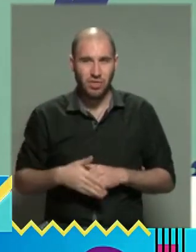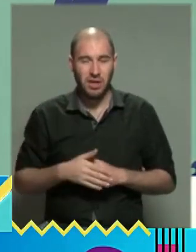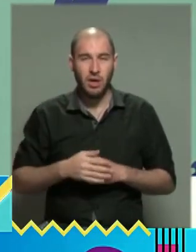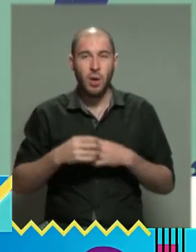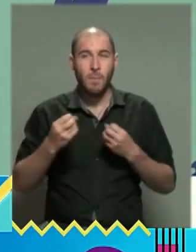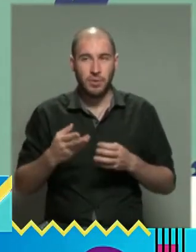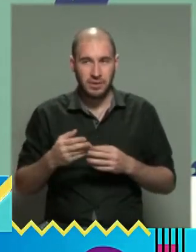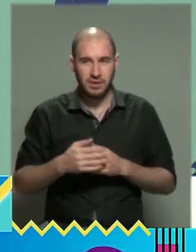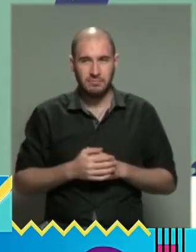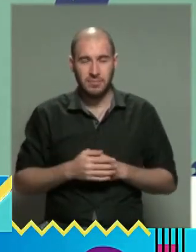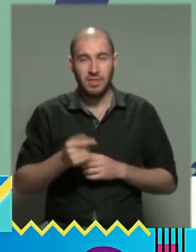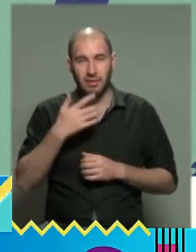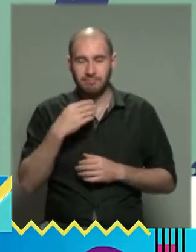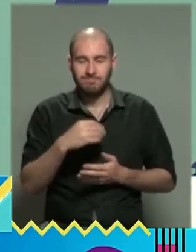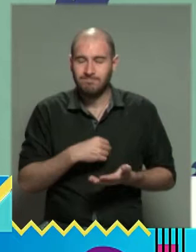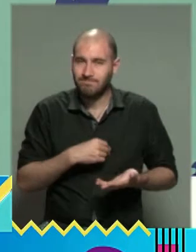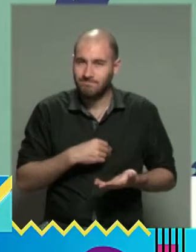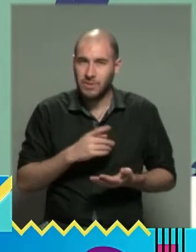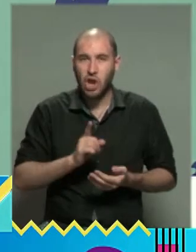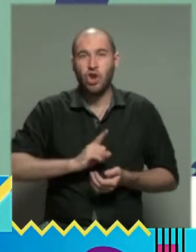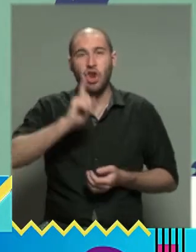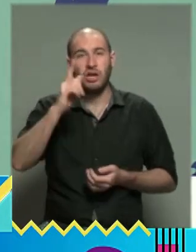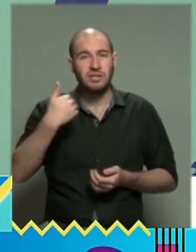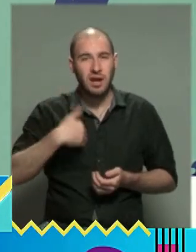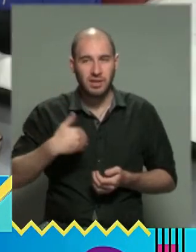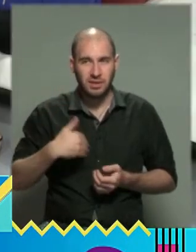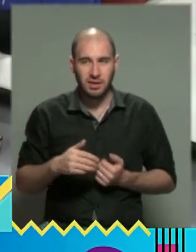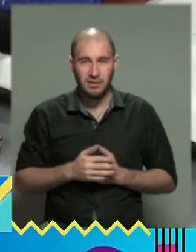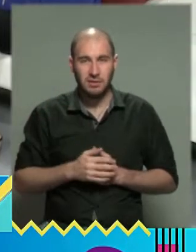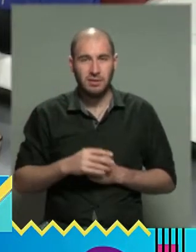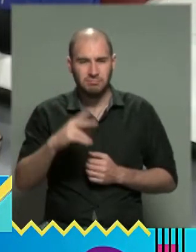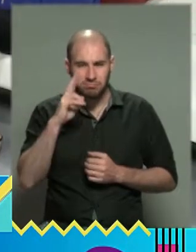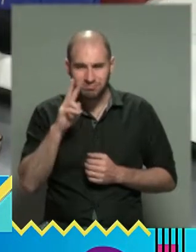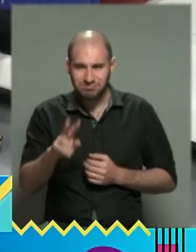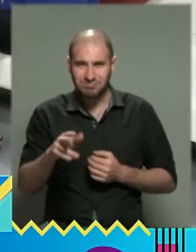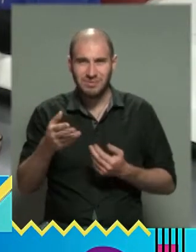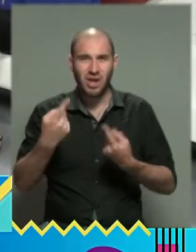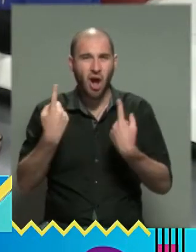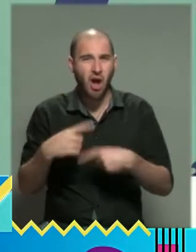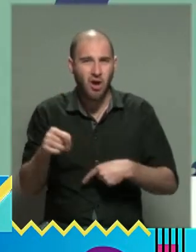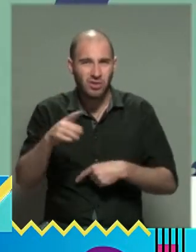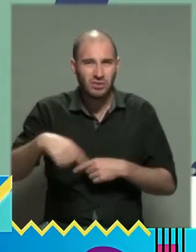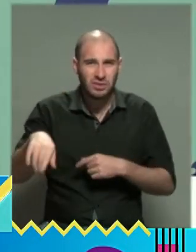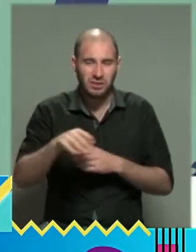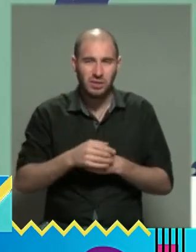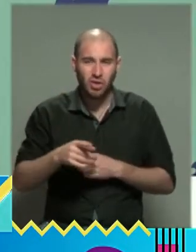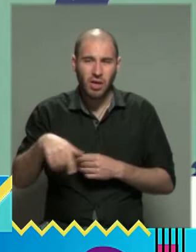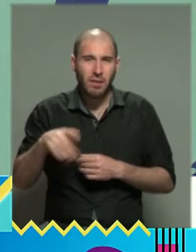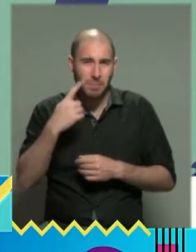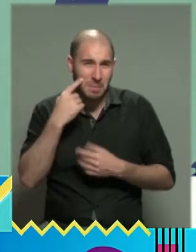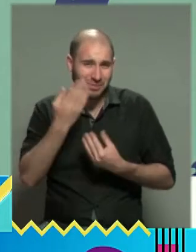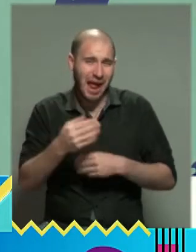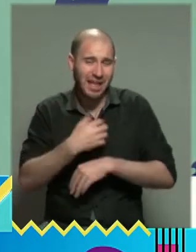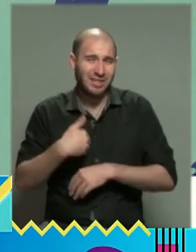porque nos daría realmente pena ir al norte de la República Argentina y ver la situación de que viven